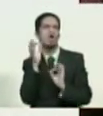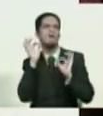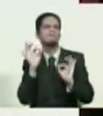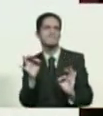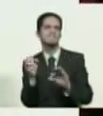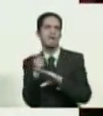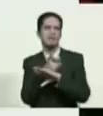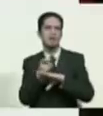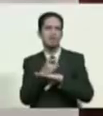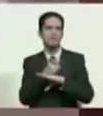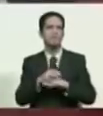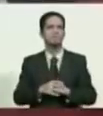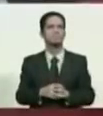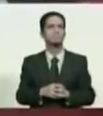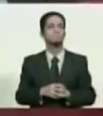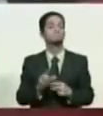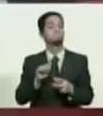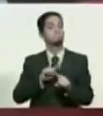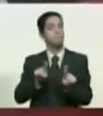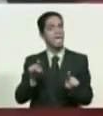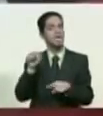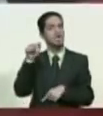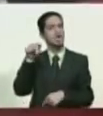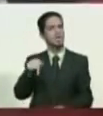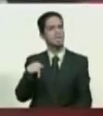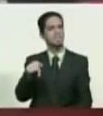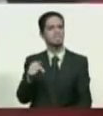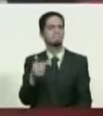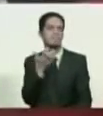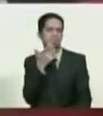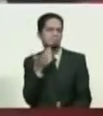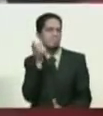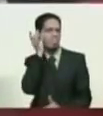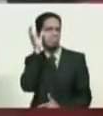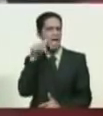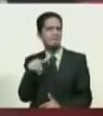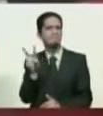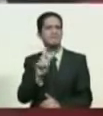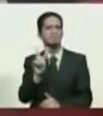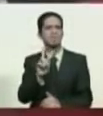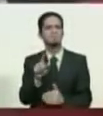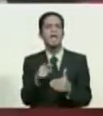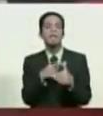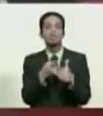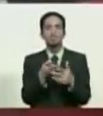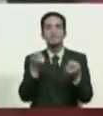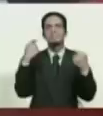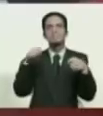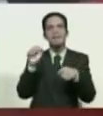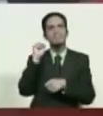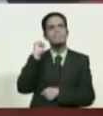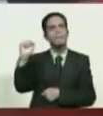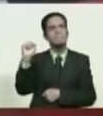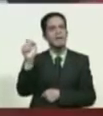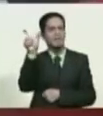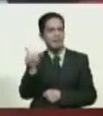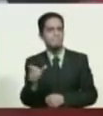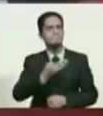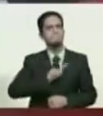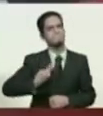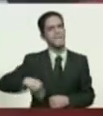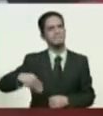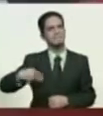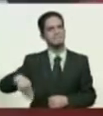gobiernos, salvo que este se produzca en Venezuela. Entonces, el intento de asesinato de un presidente electo